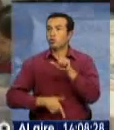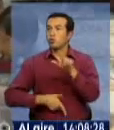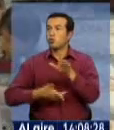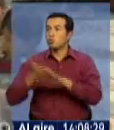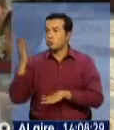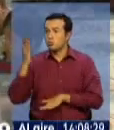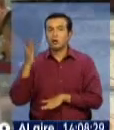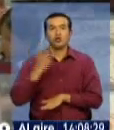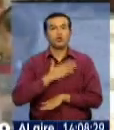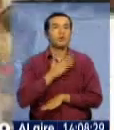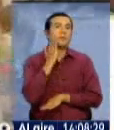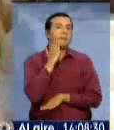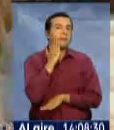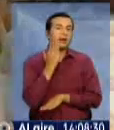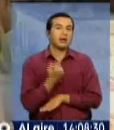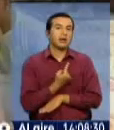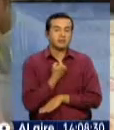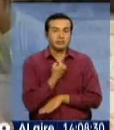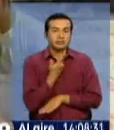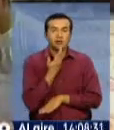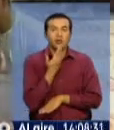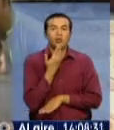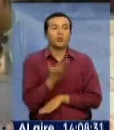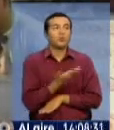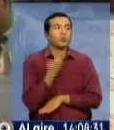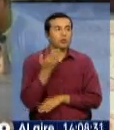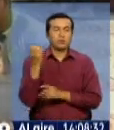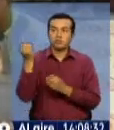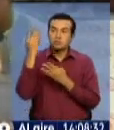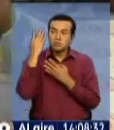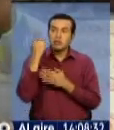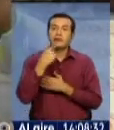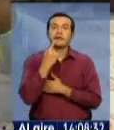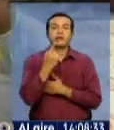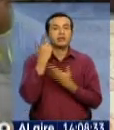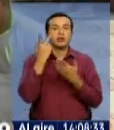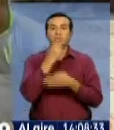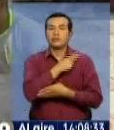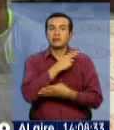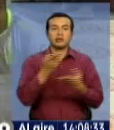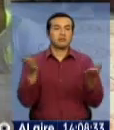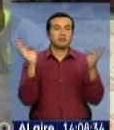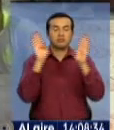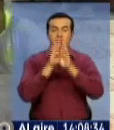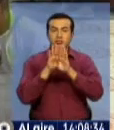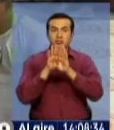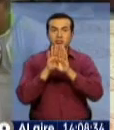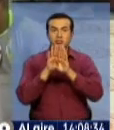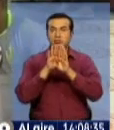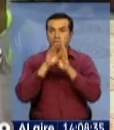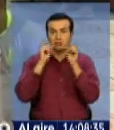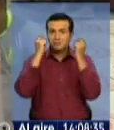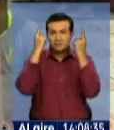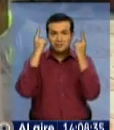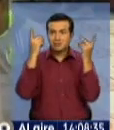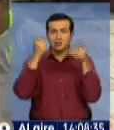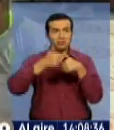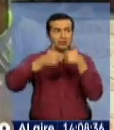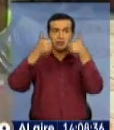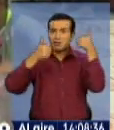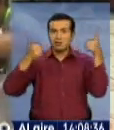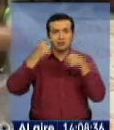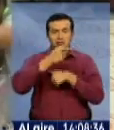De mi parte, soy madre de familia, nos dan la información que se cerró y no se dan cuenta las